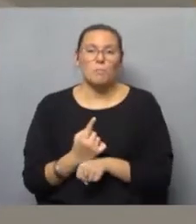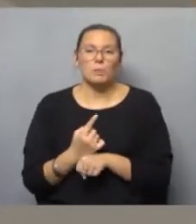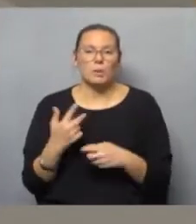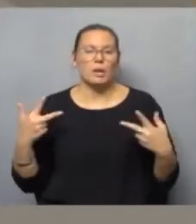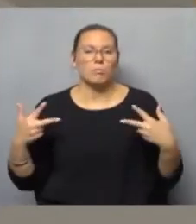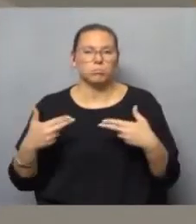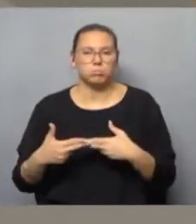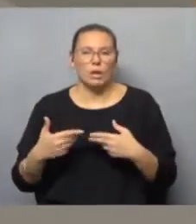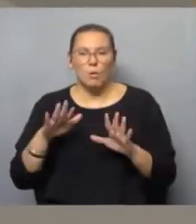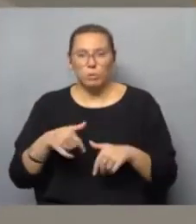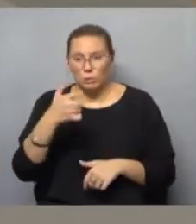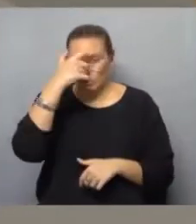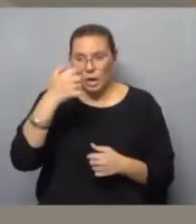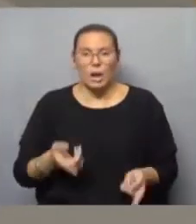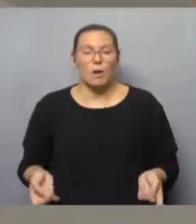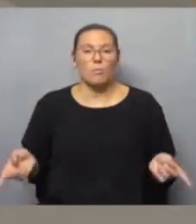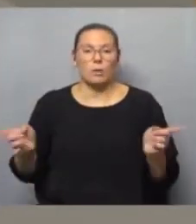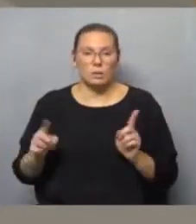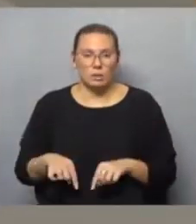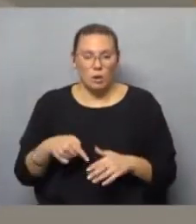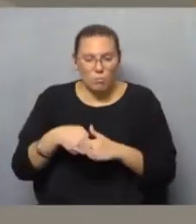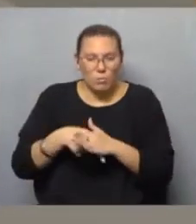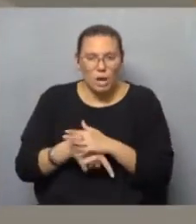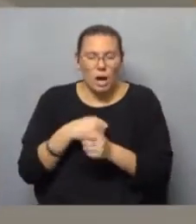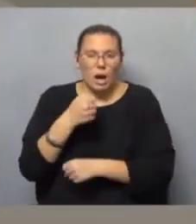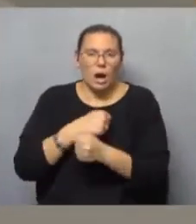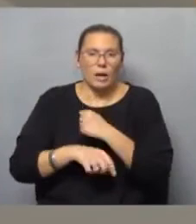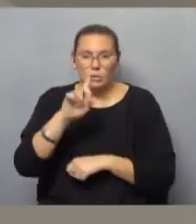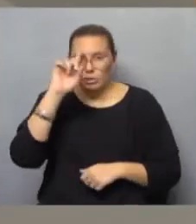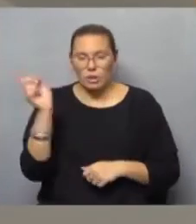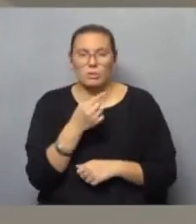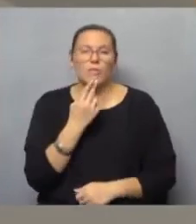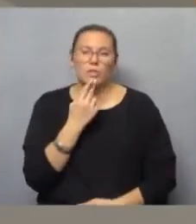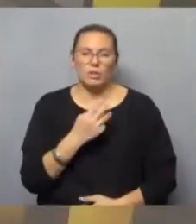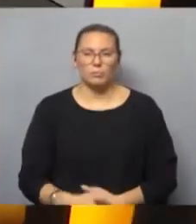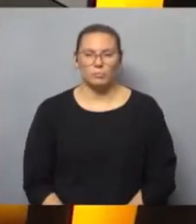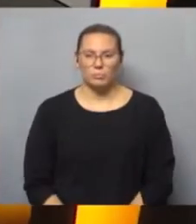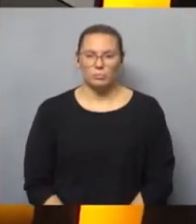primera pausa en Sobre Ciencia. A la vuelta nos metemos en el Año Internacional del Vidrio.